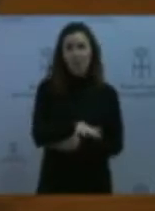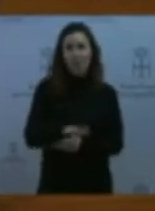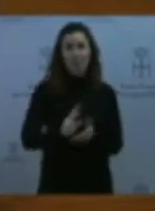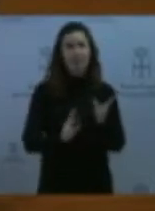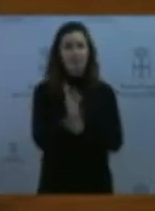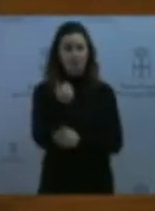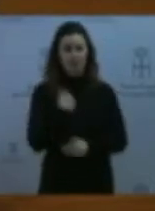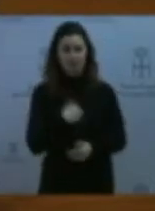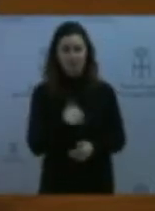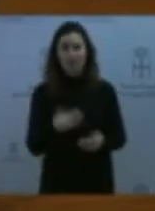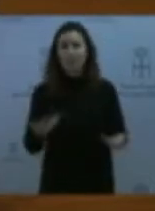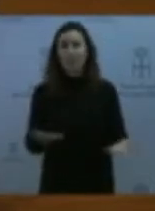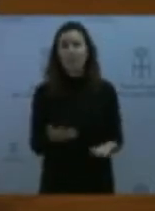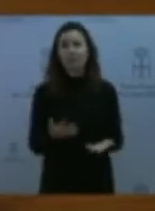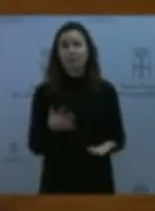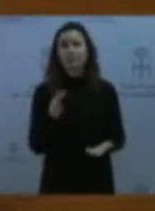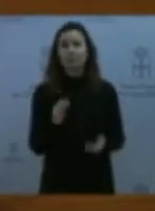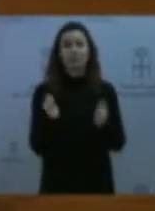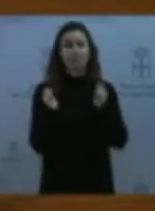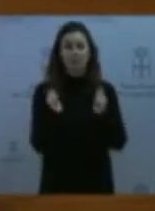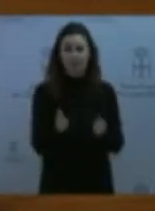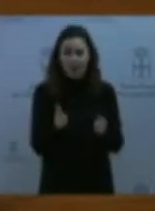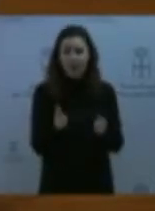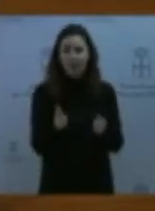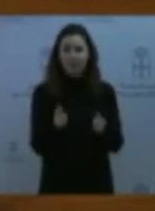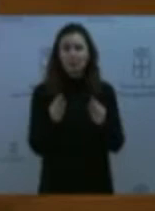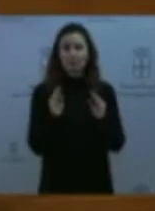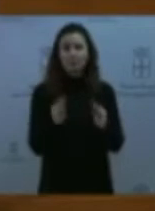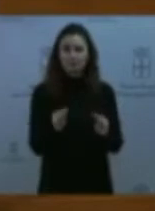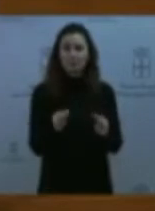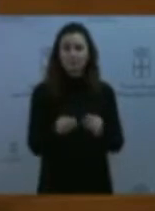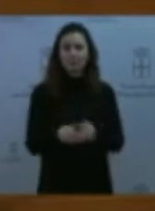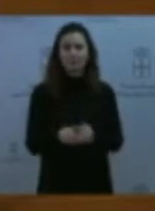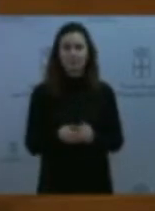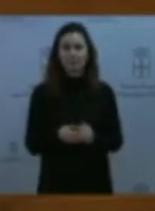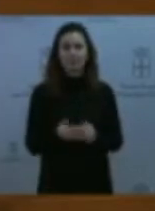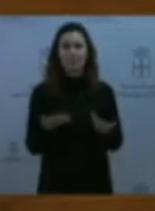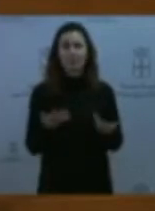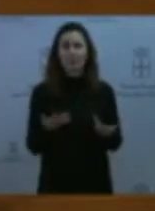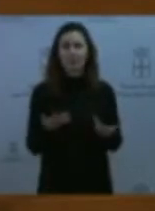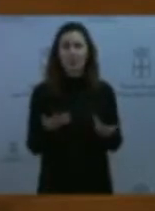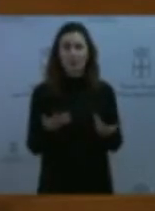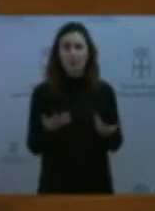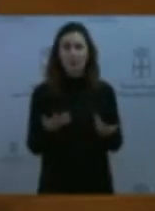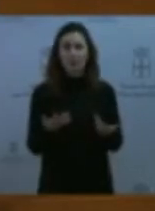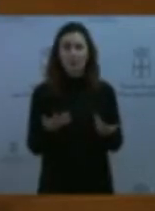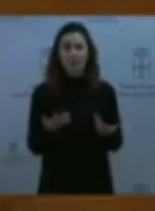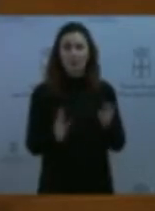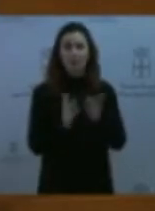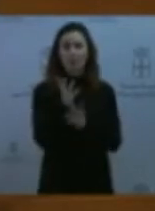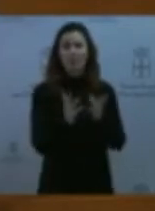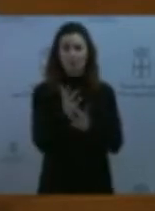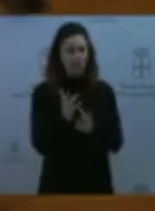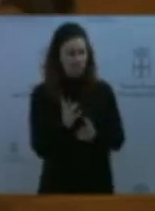que prevalezcan la intención de los incendios. Sí, la intencionalidad